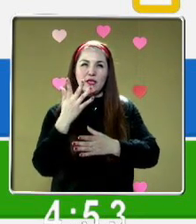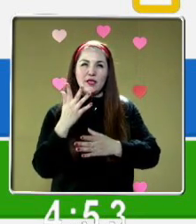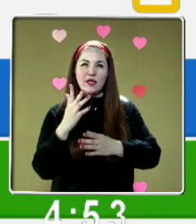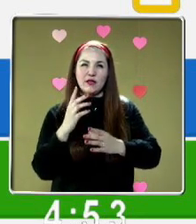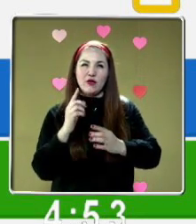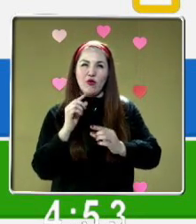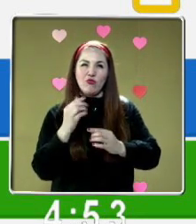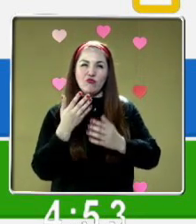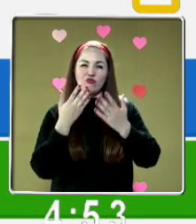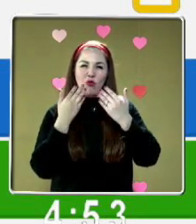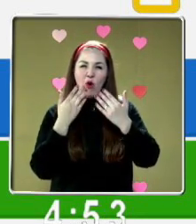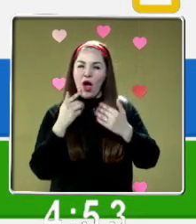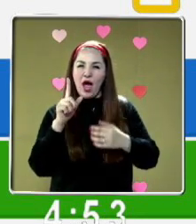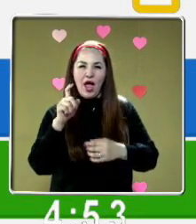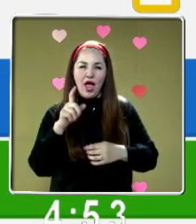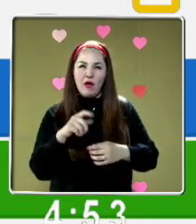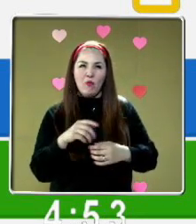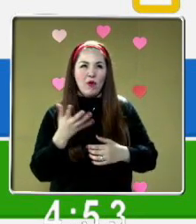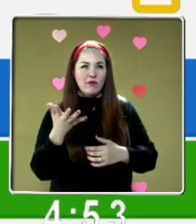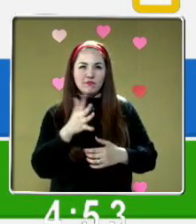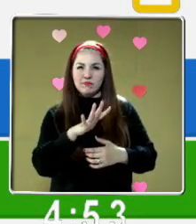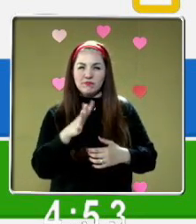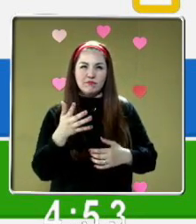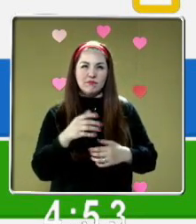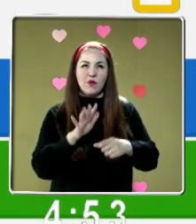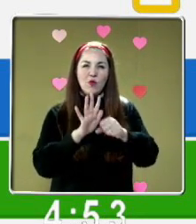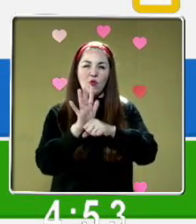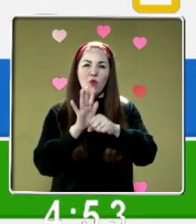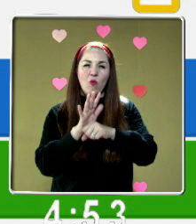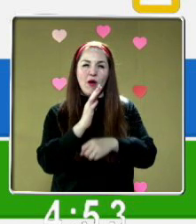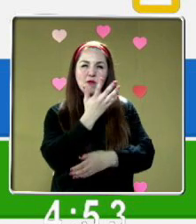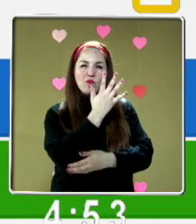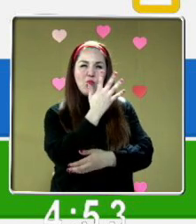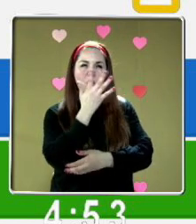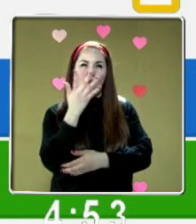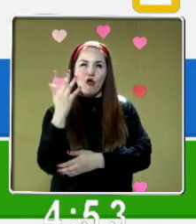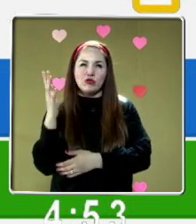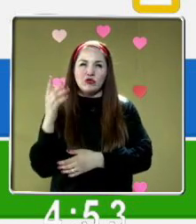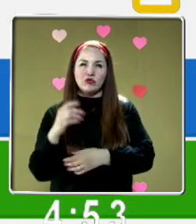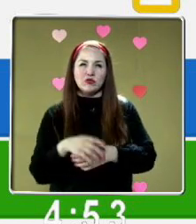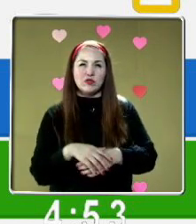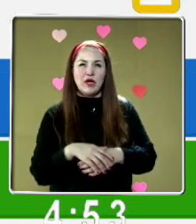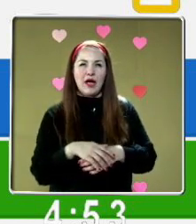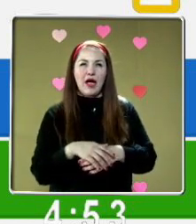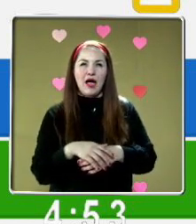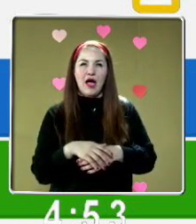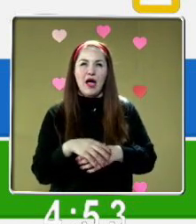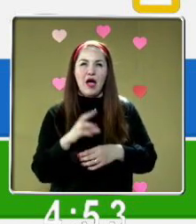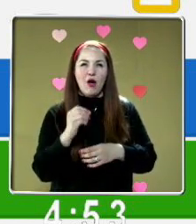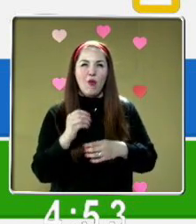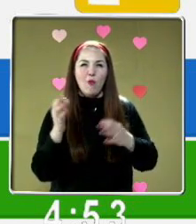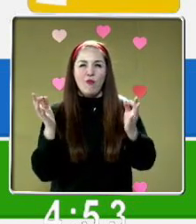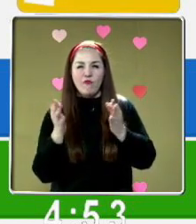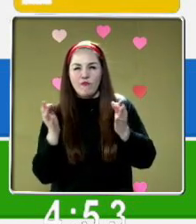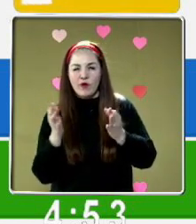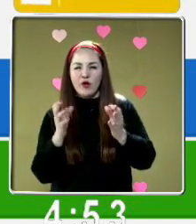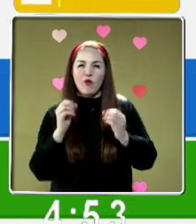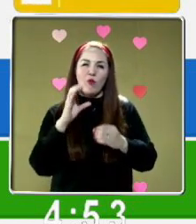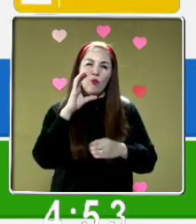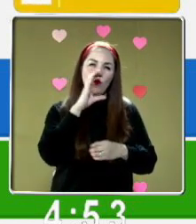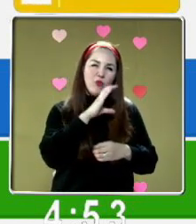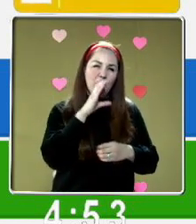la humedad. De los que vimos, ¿cuál mencionamos que tenía clima pues muy frío y luego muy caliente y que no había